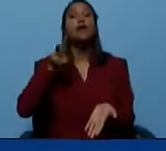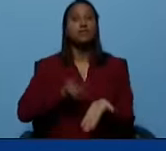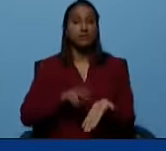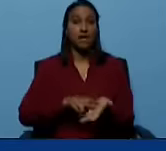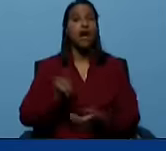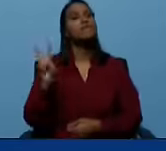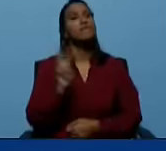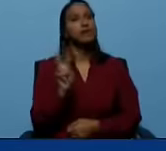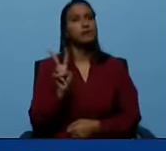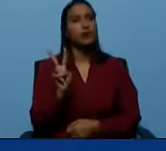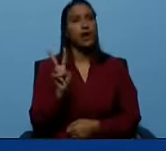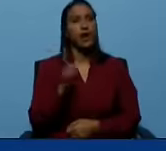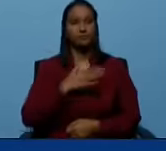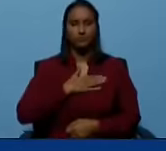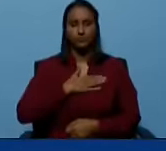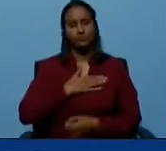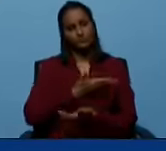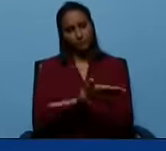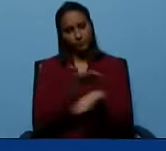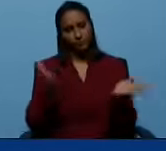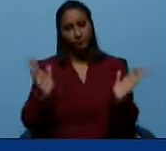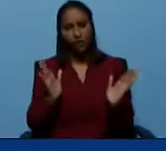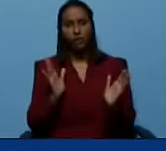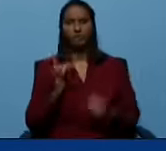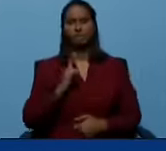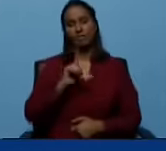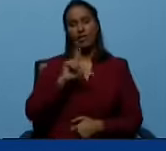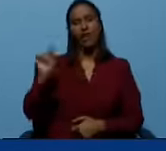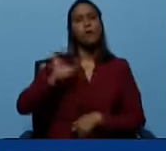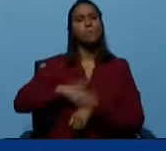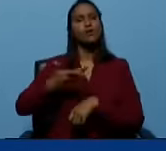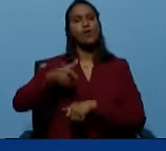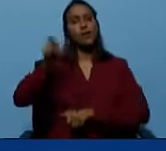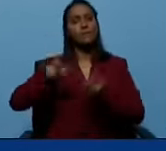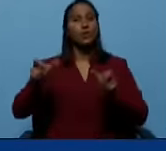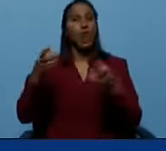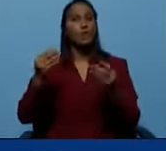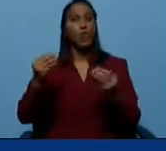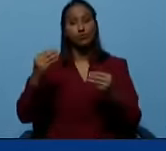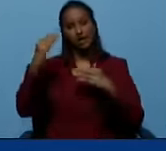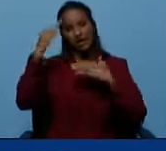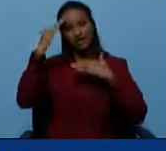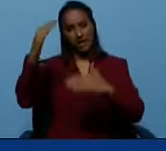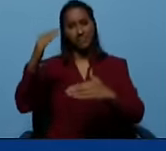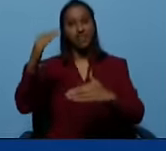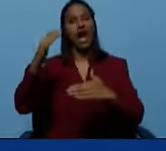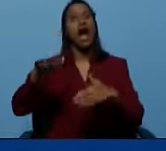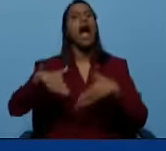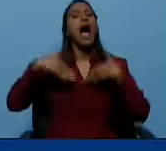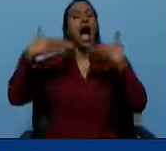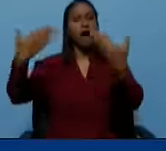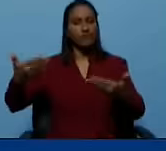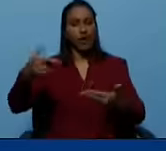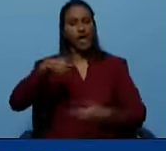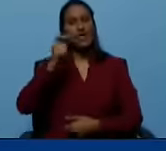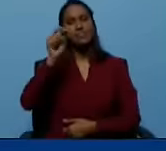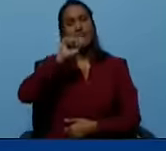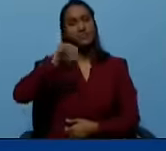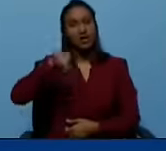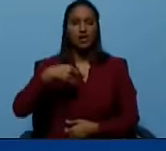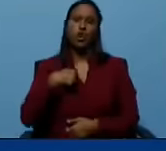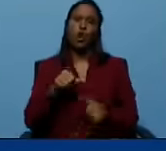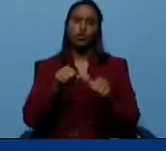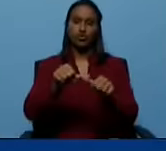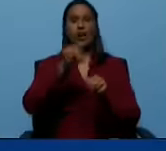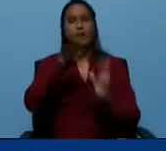Los dejo por aquí porque me voy a saludar a mucha gente que vino aquí a las afueras del Tribunal Supremo de Justicia y a continuar mi agenda de